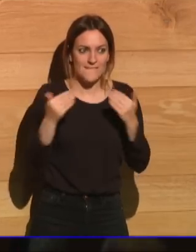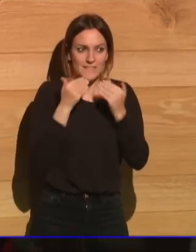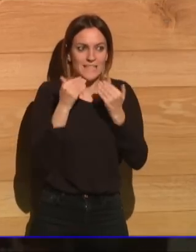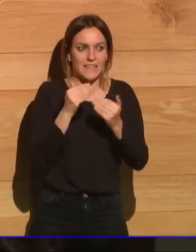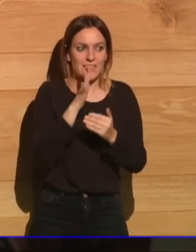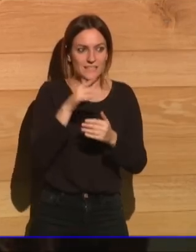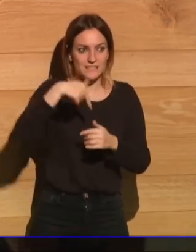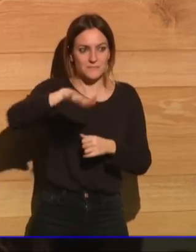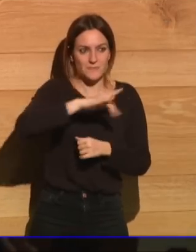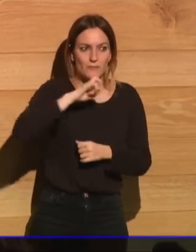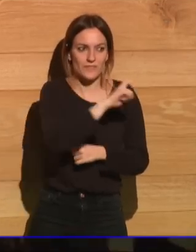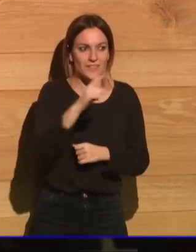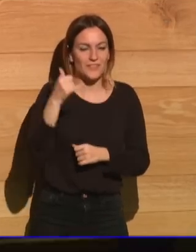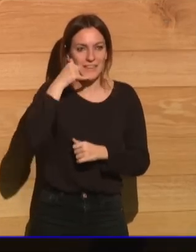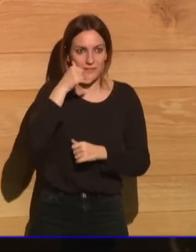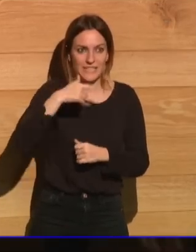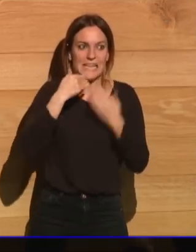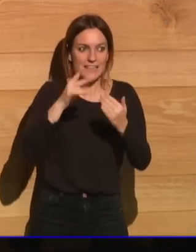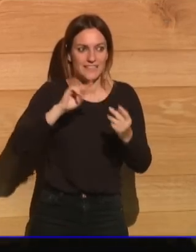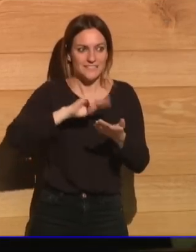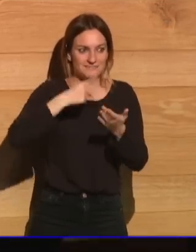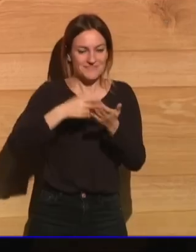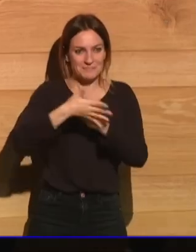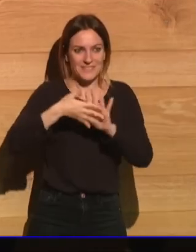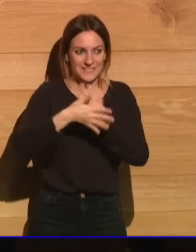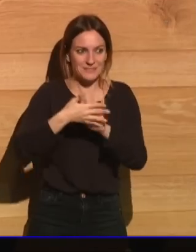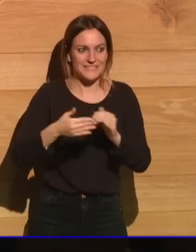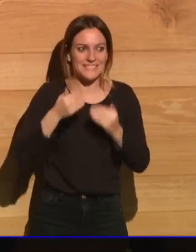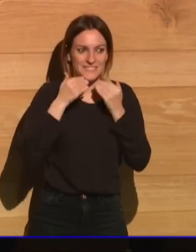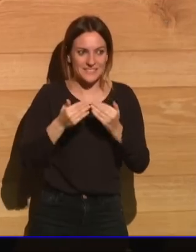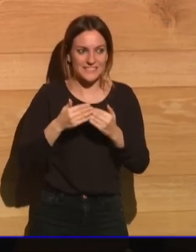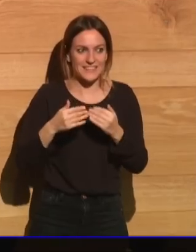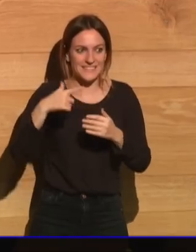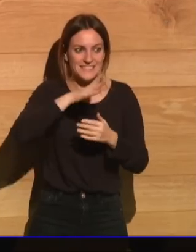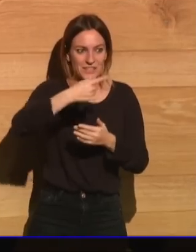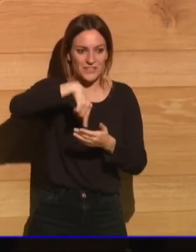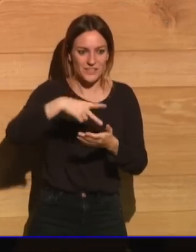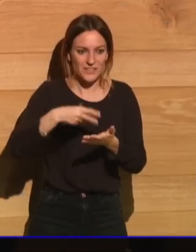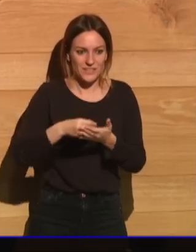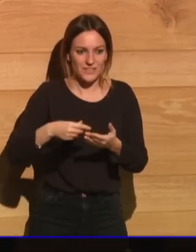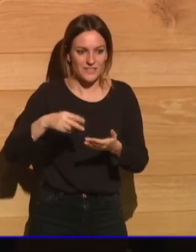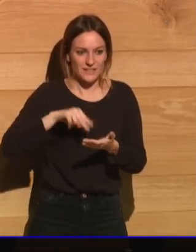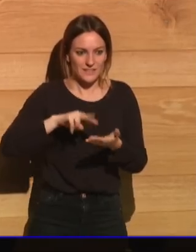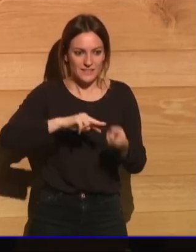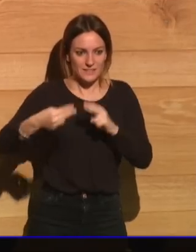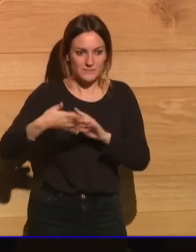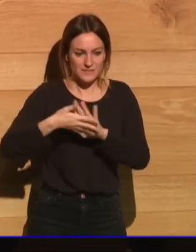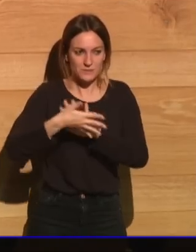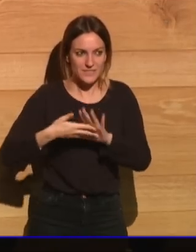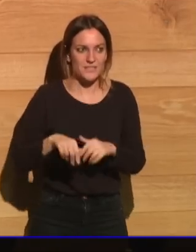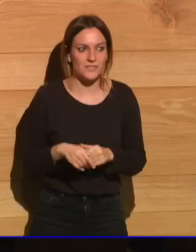Gracias, Espacio Fundación Telefónica, gracias a la gente que nos ayuda con la lengua de signos. Ha estado con nosotros Rodrigo